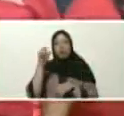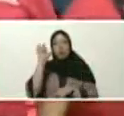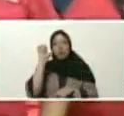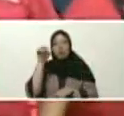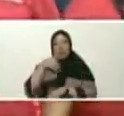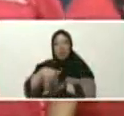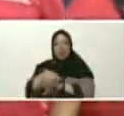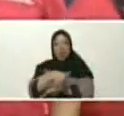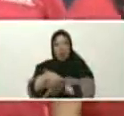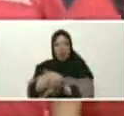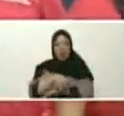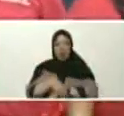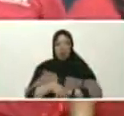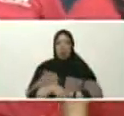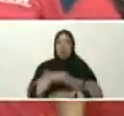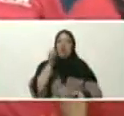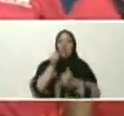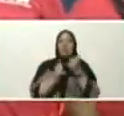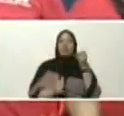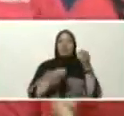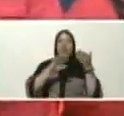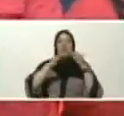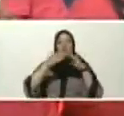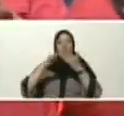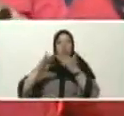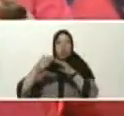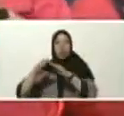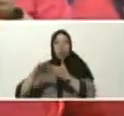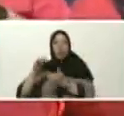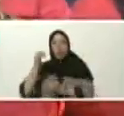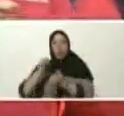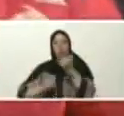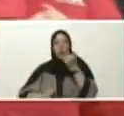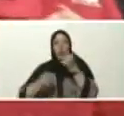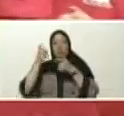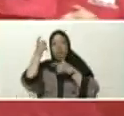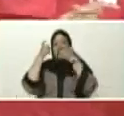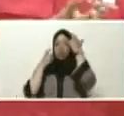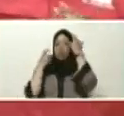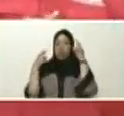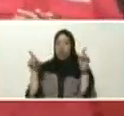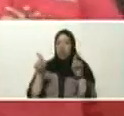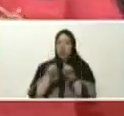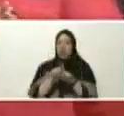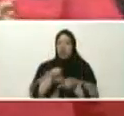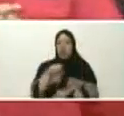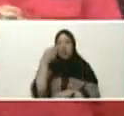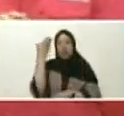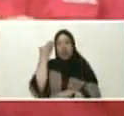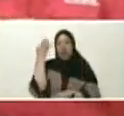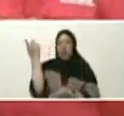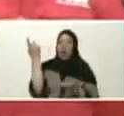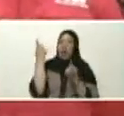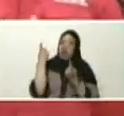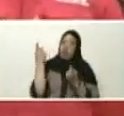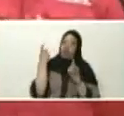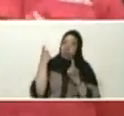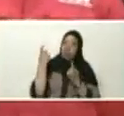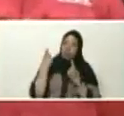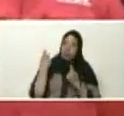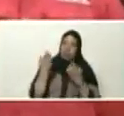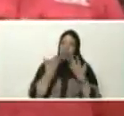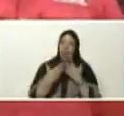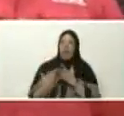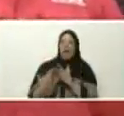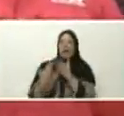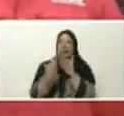calle del país, de la última comunidad, de la última UVC. Y ustedes a formarse, a